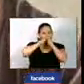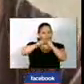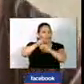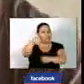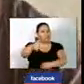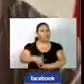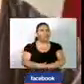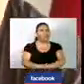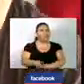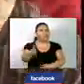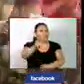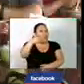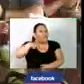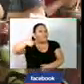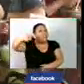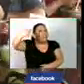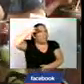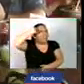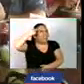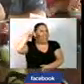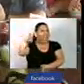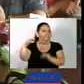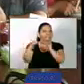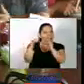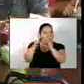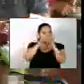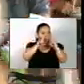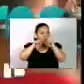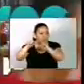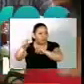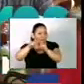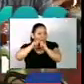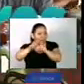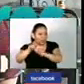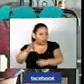calidad no creen las leyendas que dicen de aquí